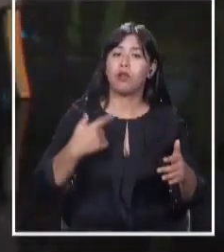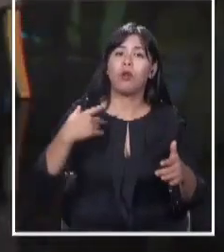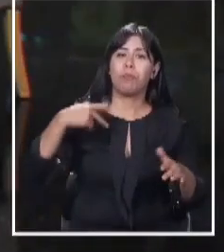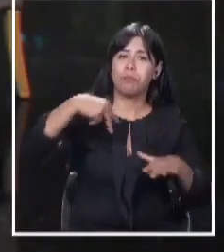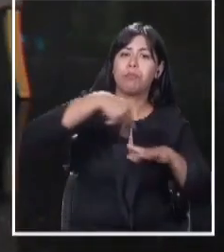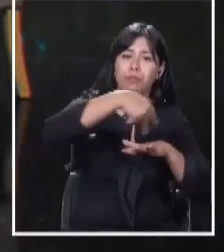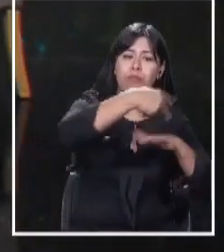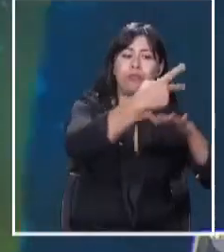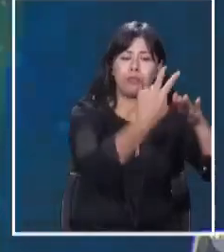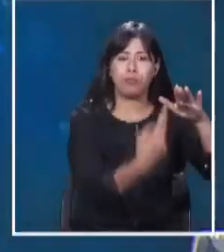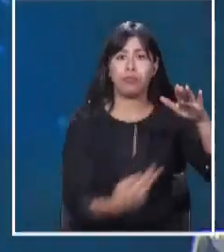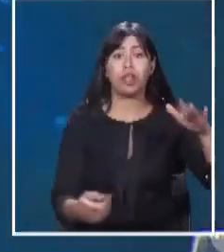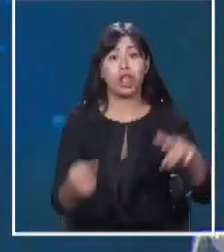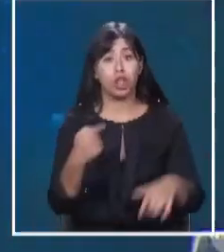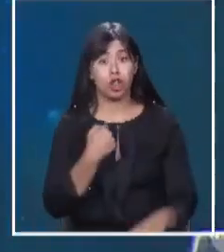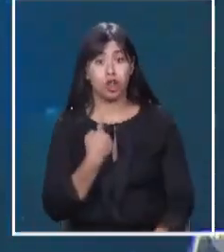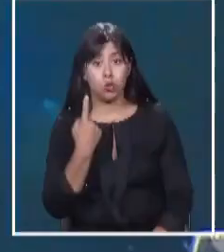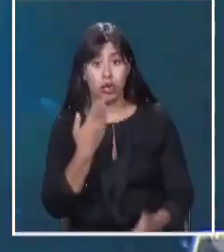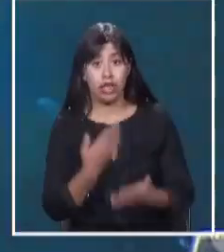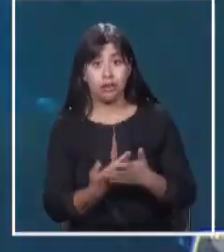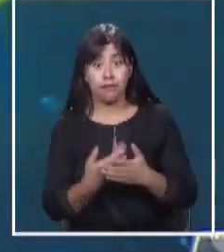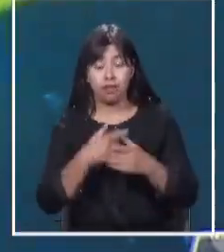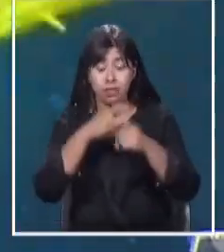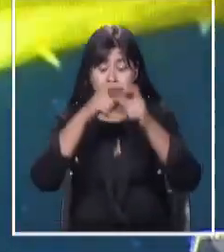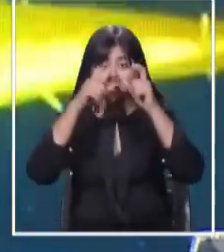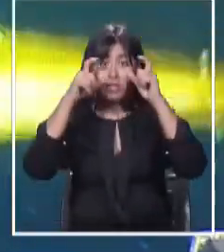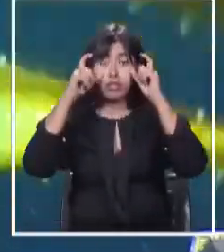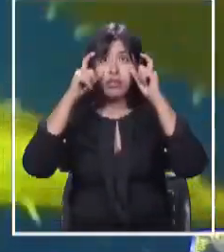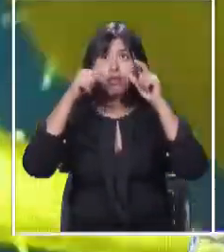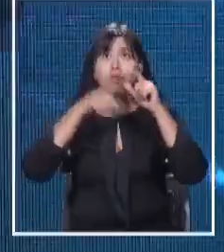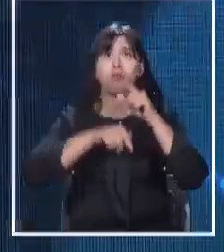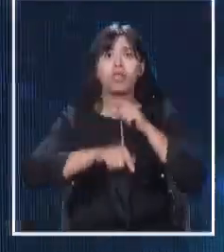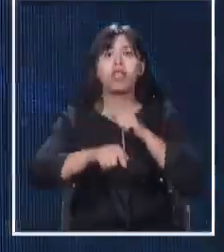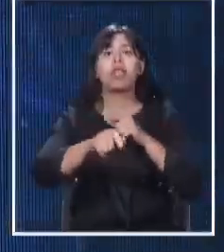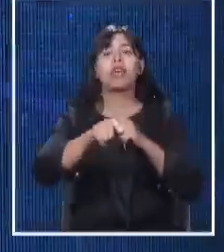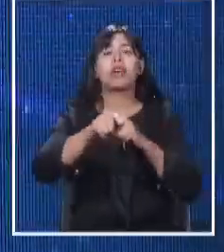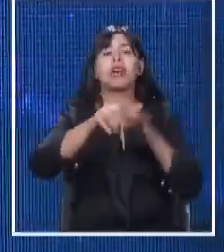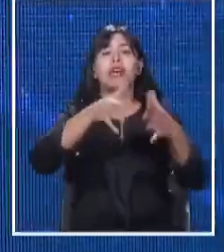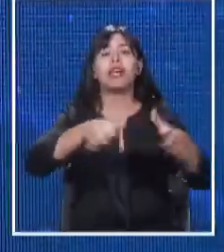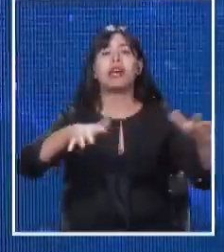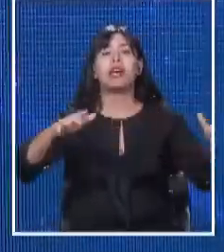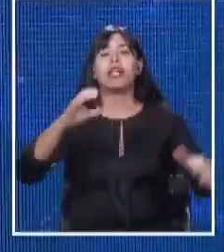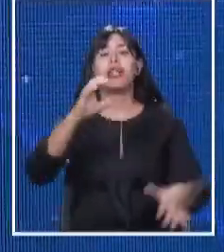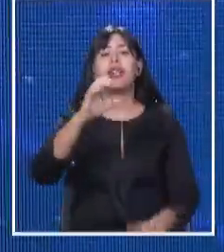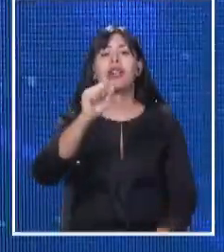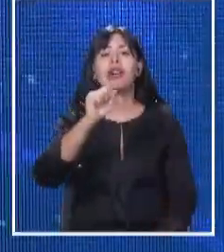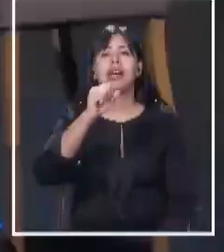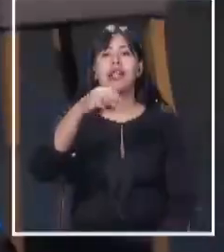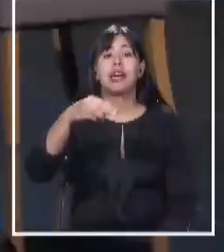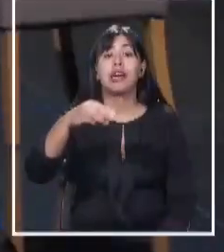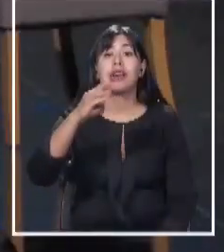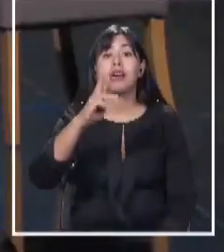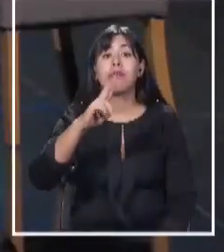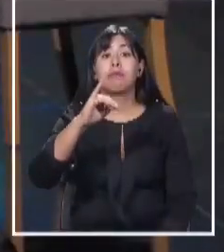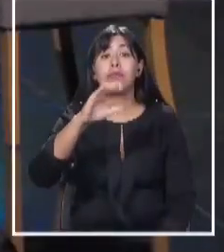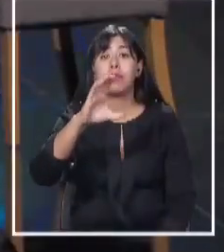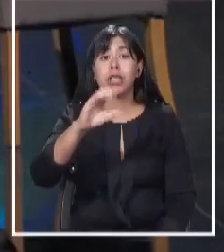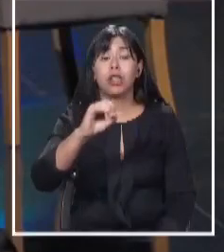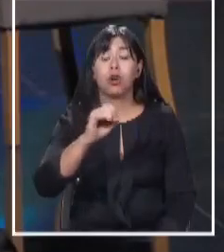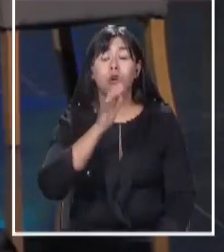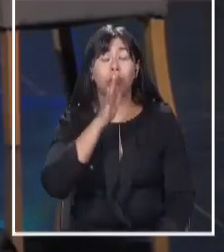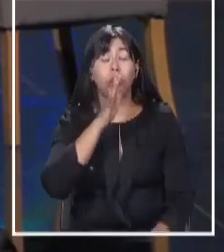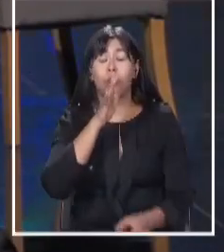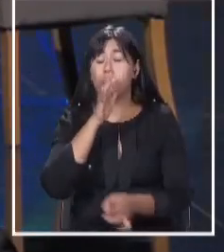una vez me puse los lentes y me metí en una experiencia del Cámbrico, cómo era el océano durante el Cámbrico, y yo la verdad me voló los sesos, lo encontré muy bonito